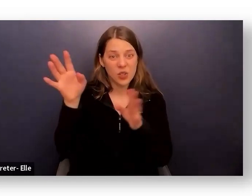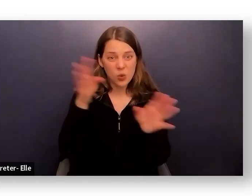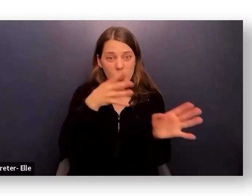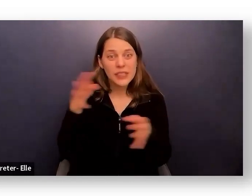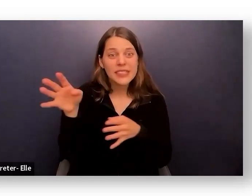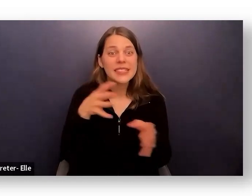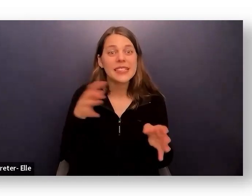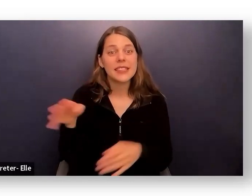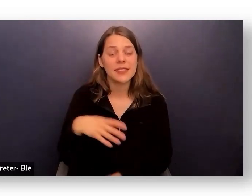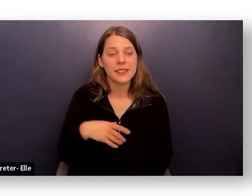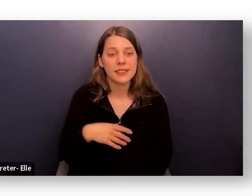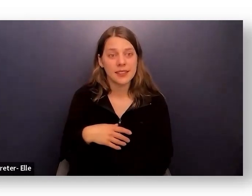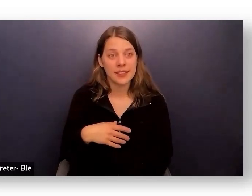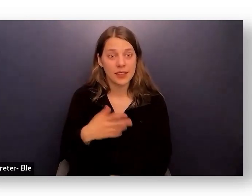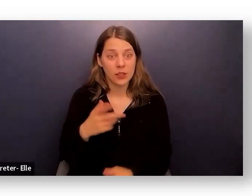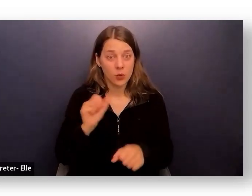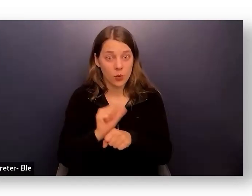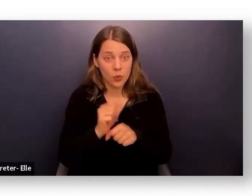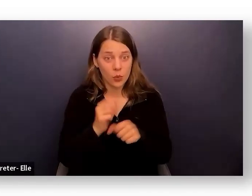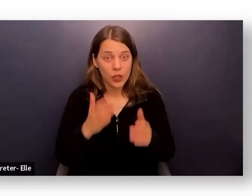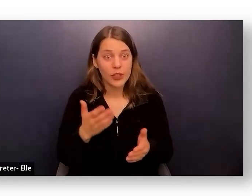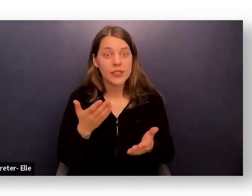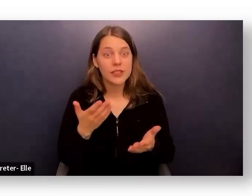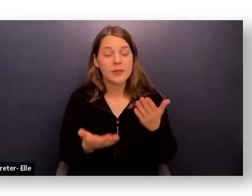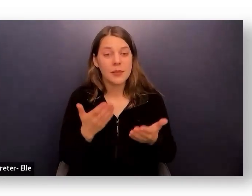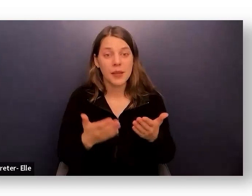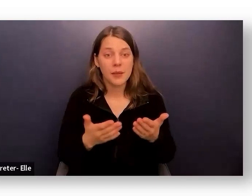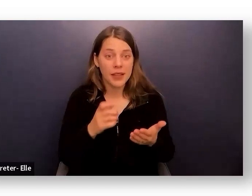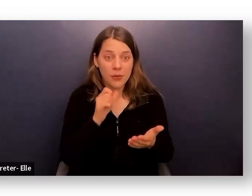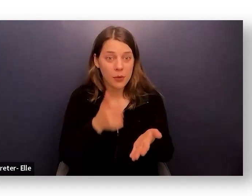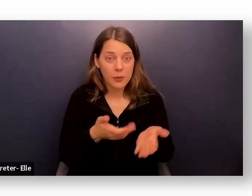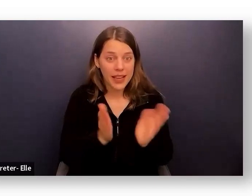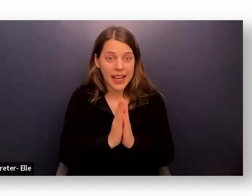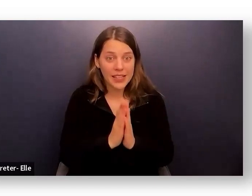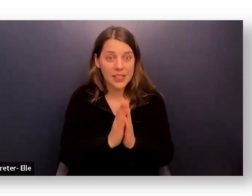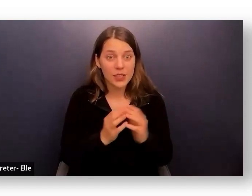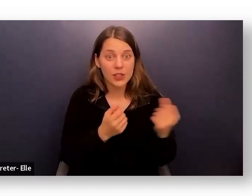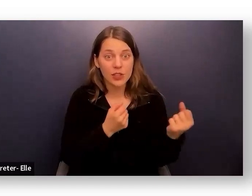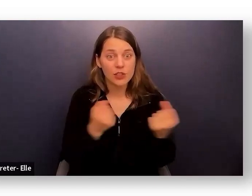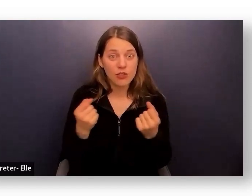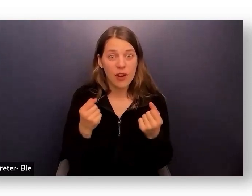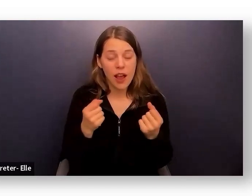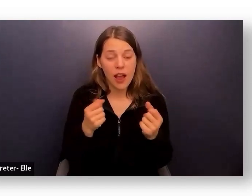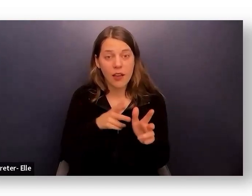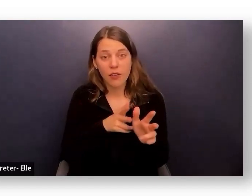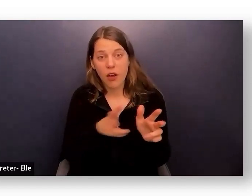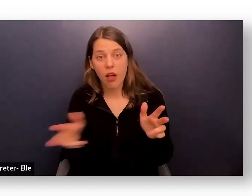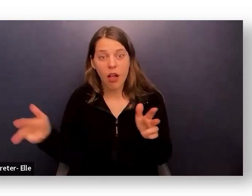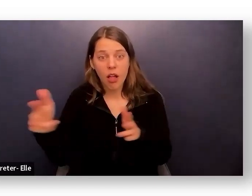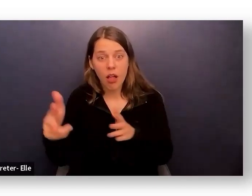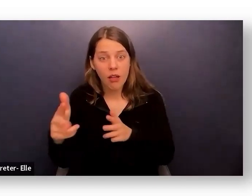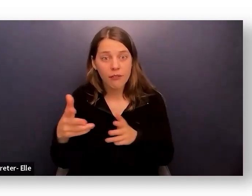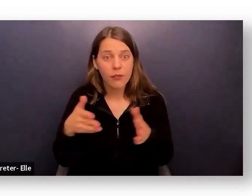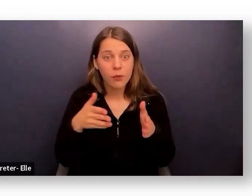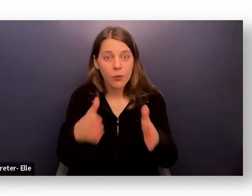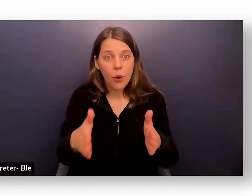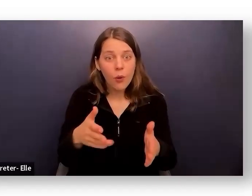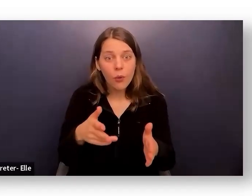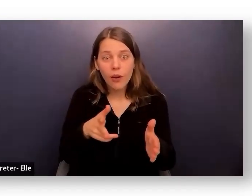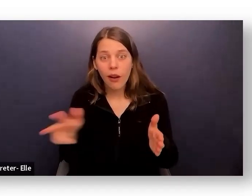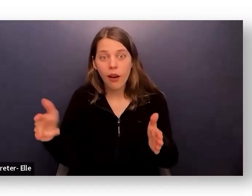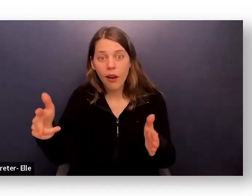A veces el pronóstico es que el clima va a ser seco. Les decimos que uno de los trabajadores no